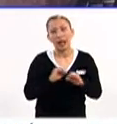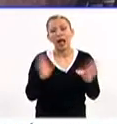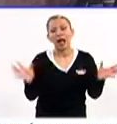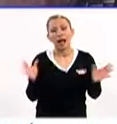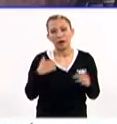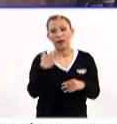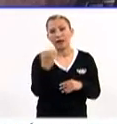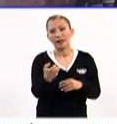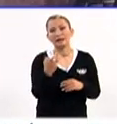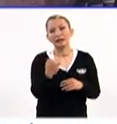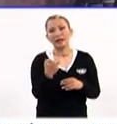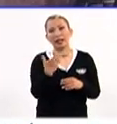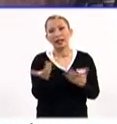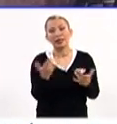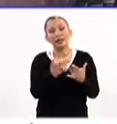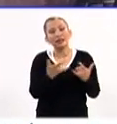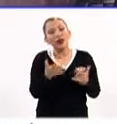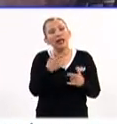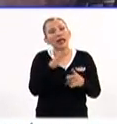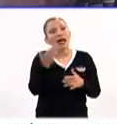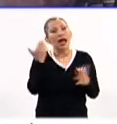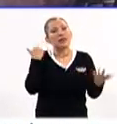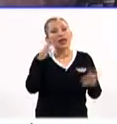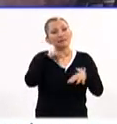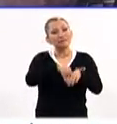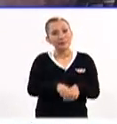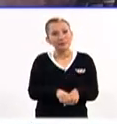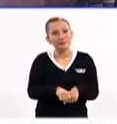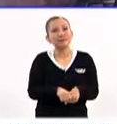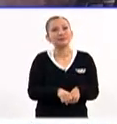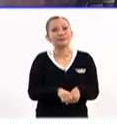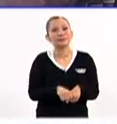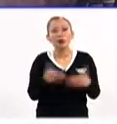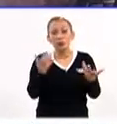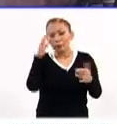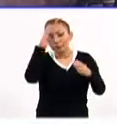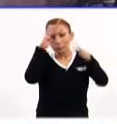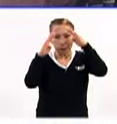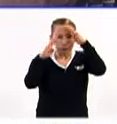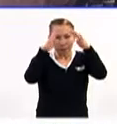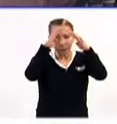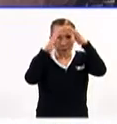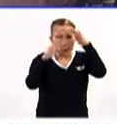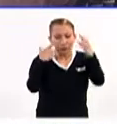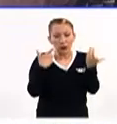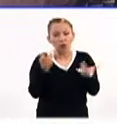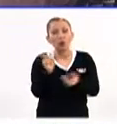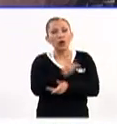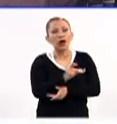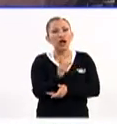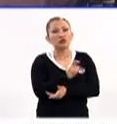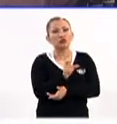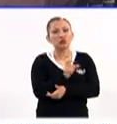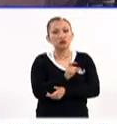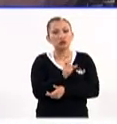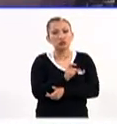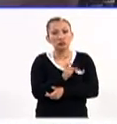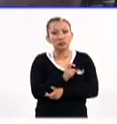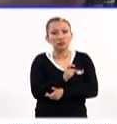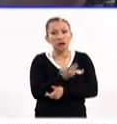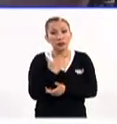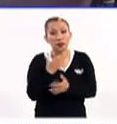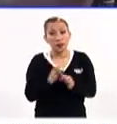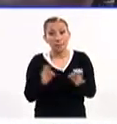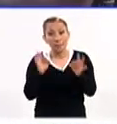supuesto también de este hecho histórico que fue la conquista, haciendo una reflexión pues cuando estamos pues